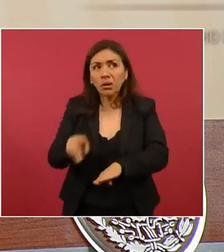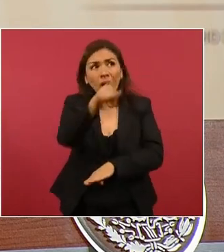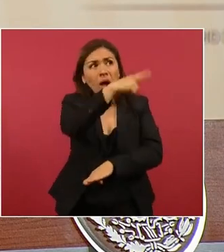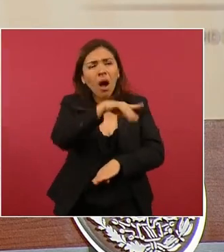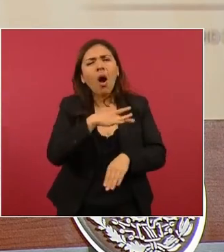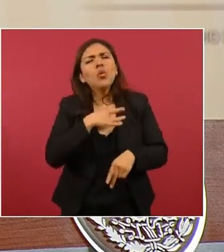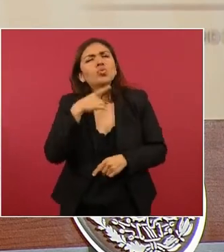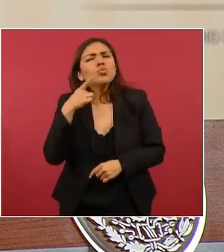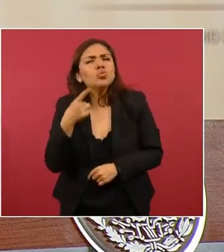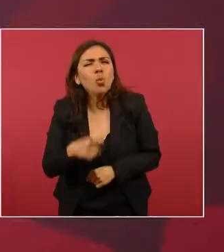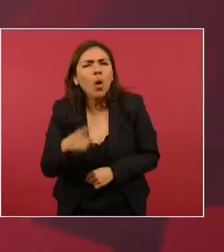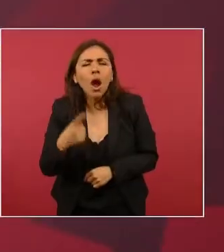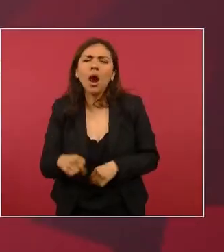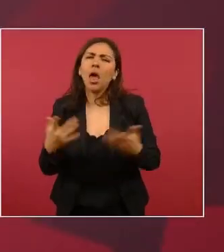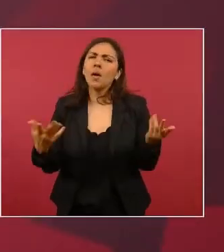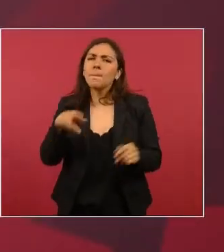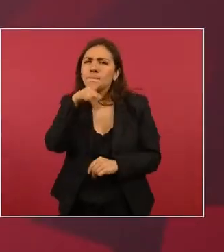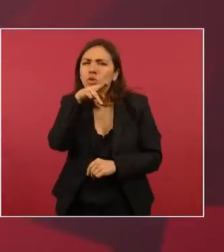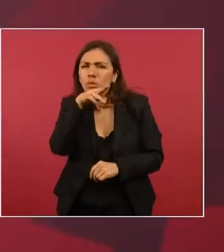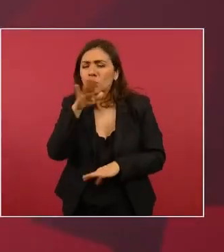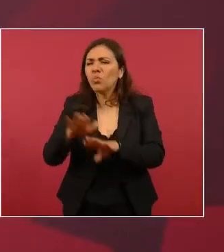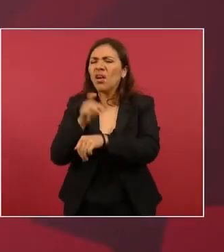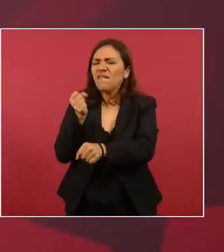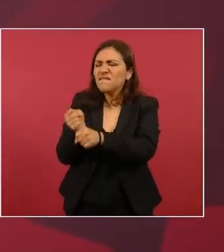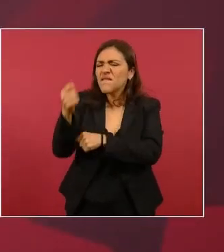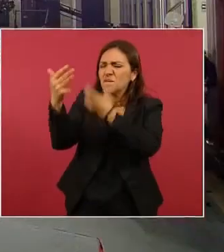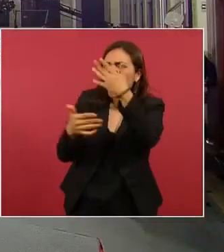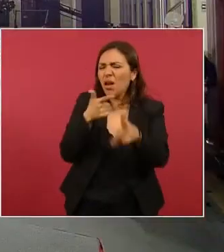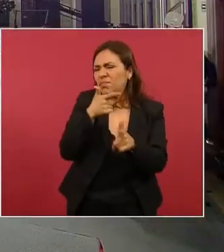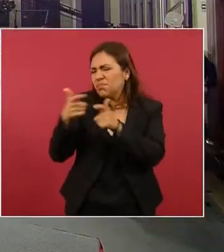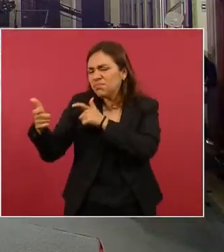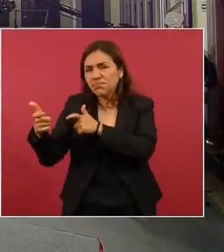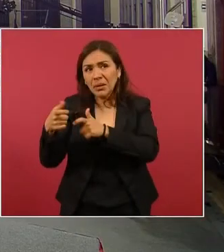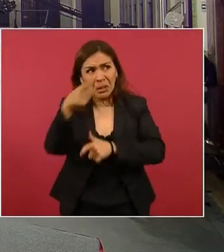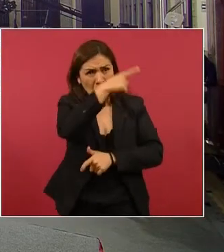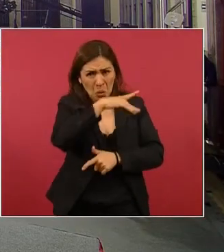de los que pierden la vida con la violencia. No,